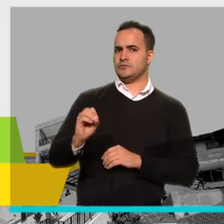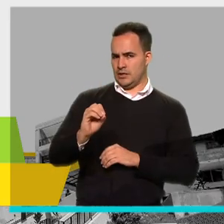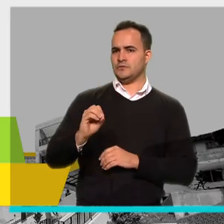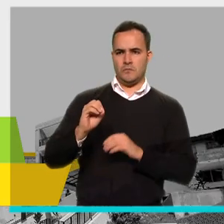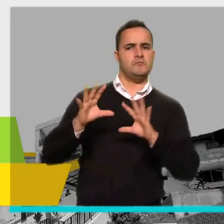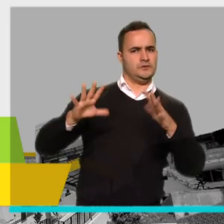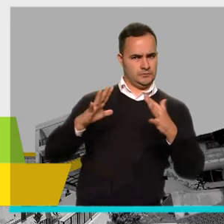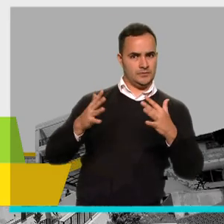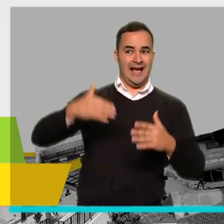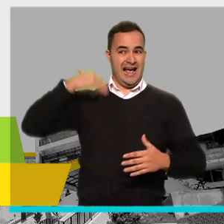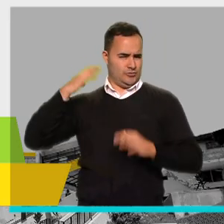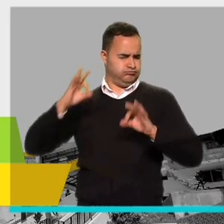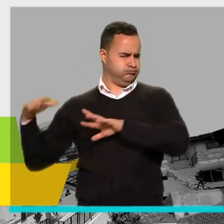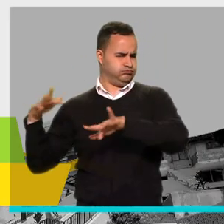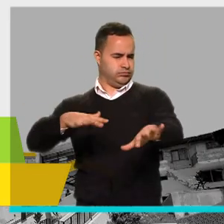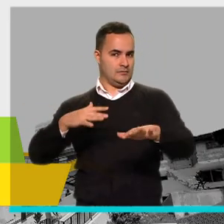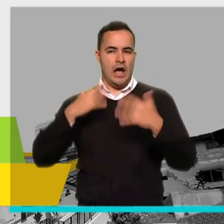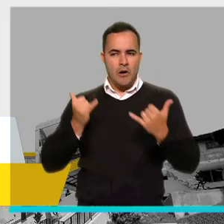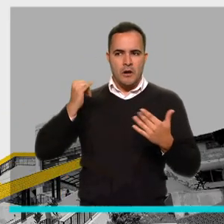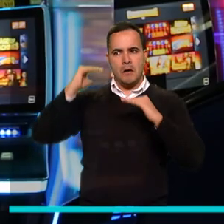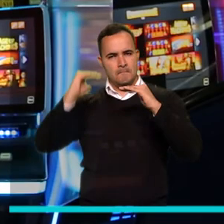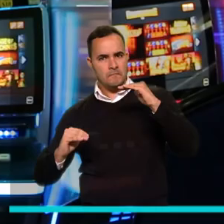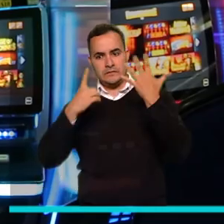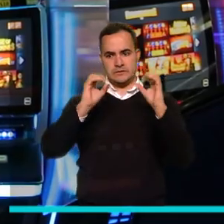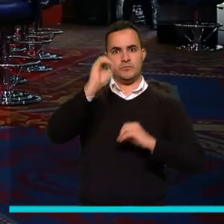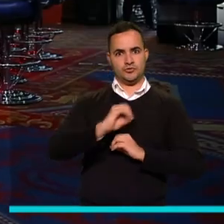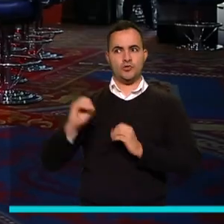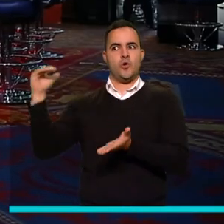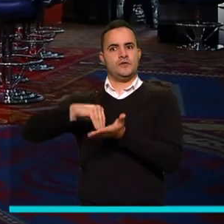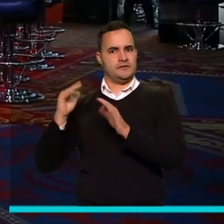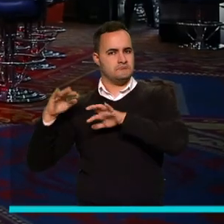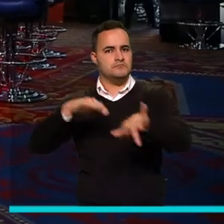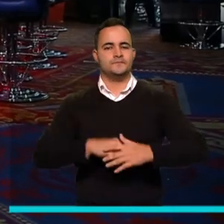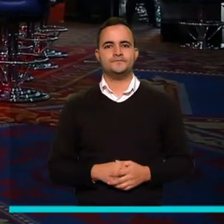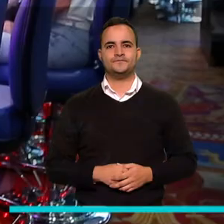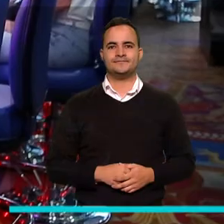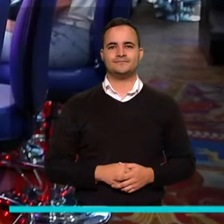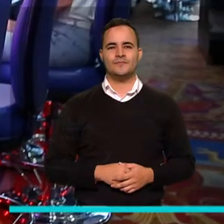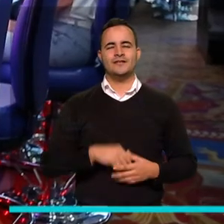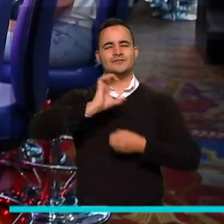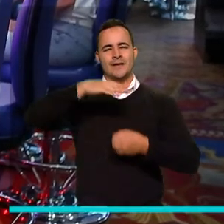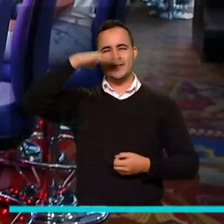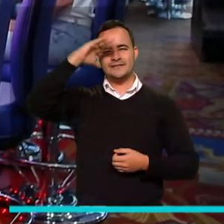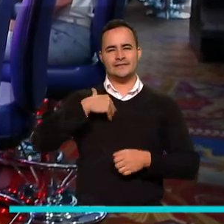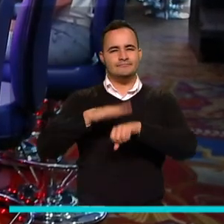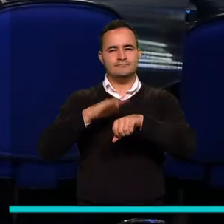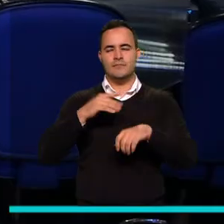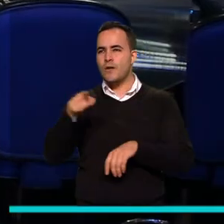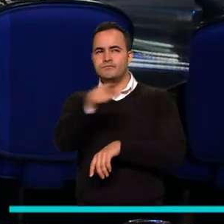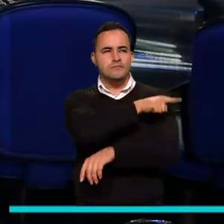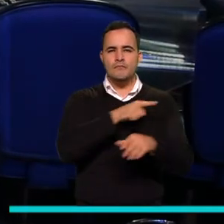nos visitaban han regresado a nuestros centros comerciales. Hoy en Medellín estamos reaperturando más